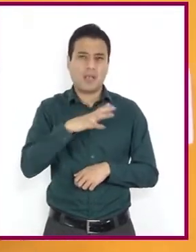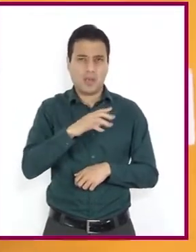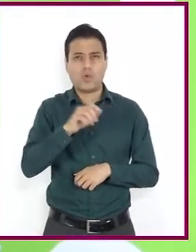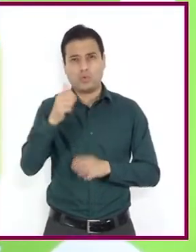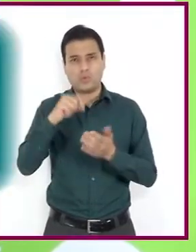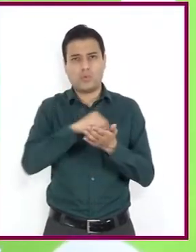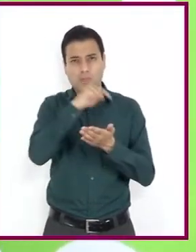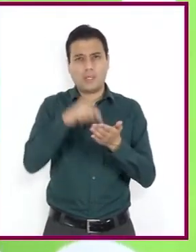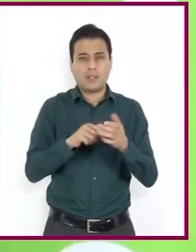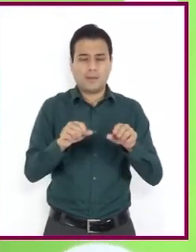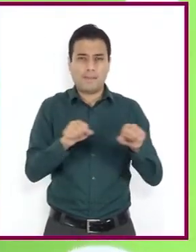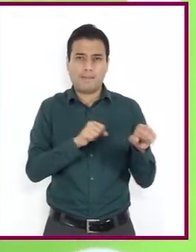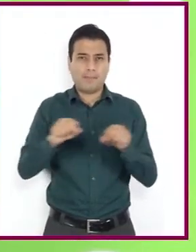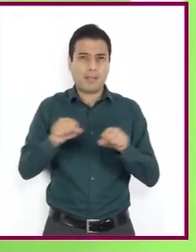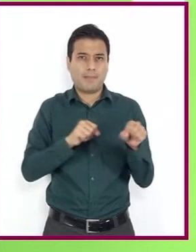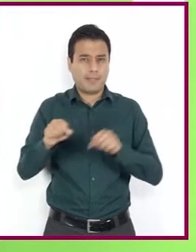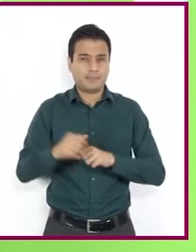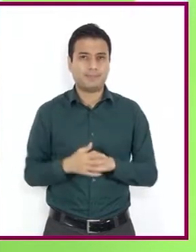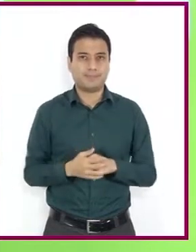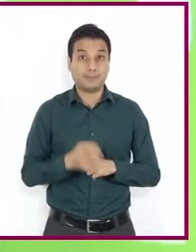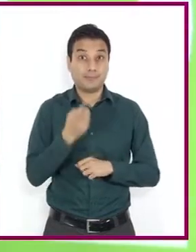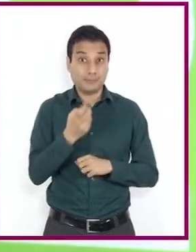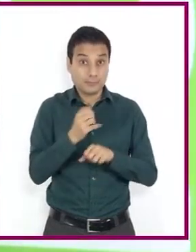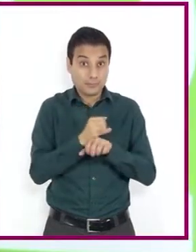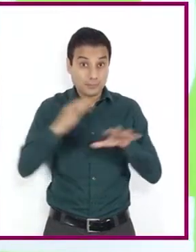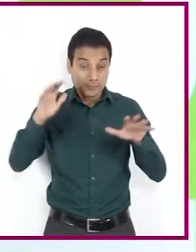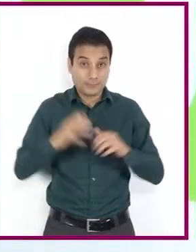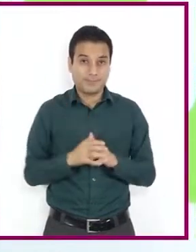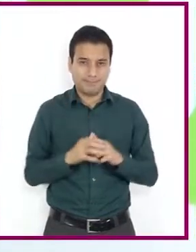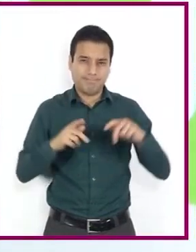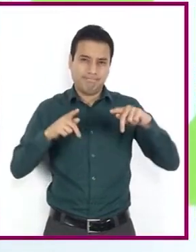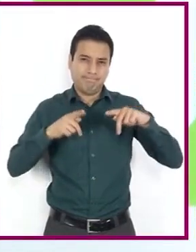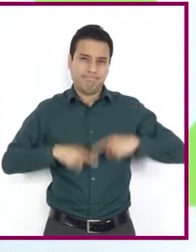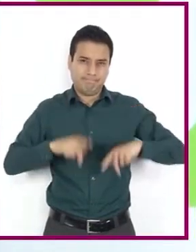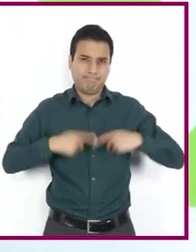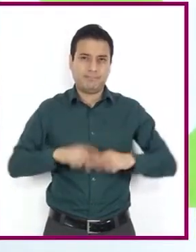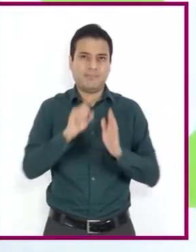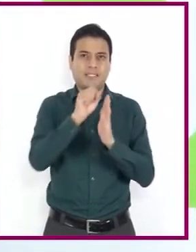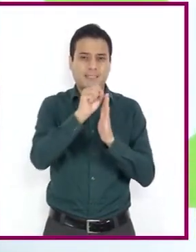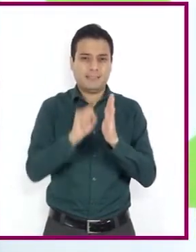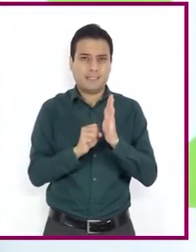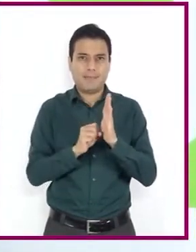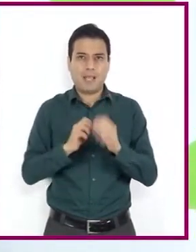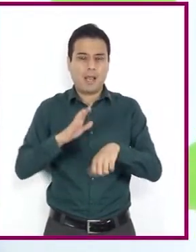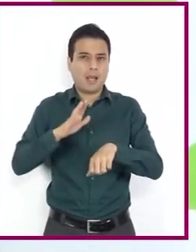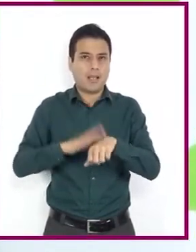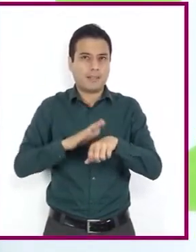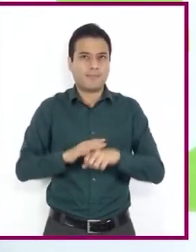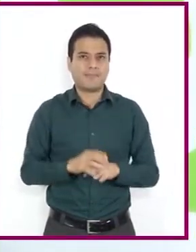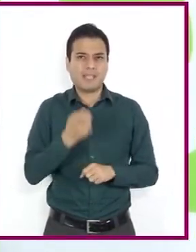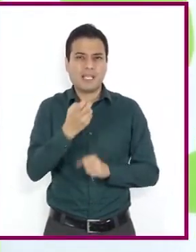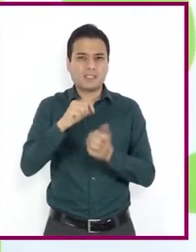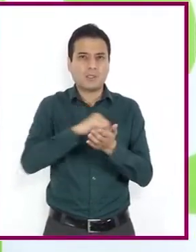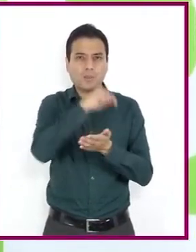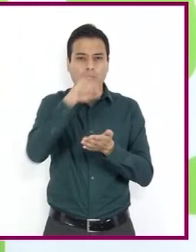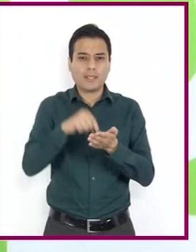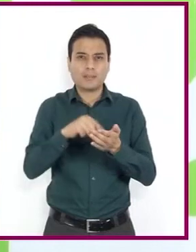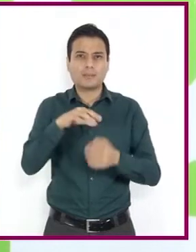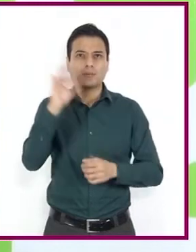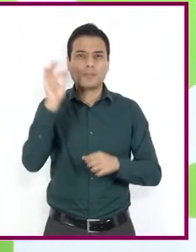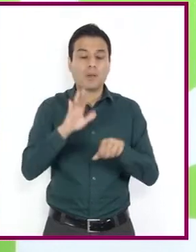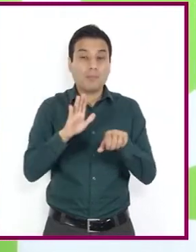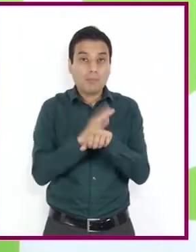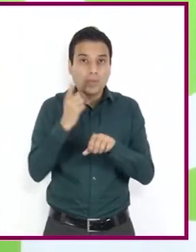Pacífico. Además de esta información, los responsables del sistema de alertas eligieron esta región porque, a pesar de su